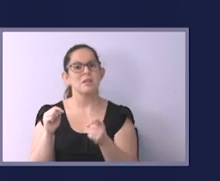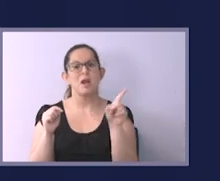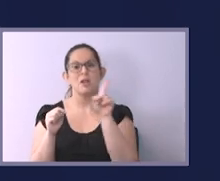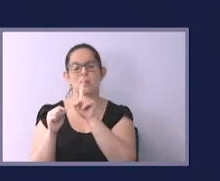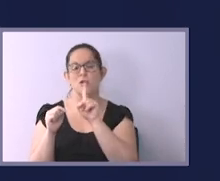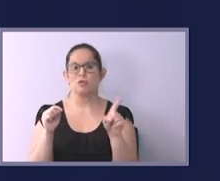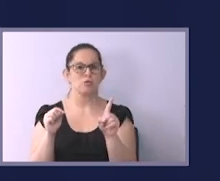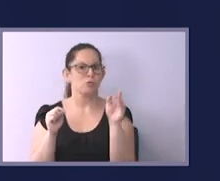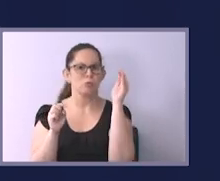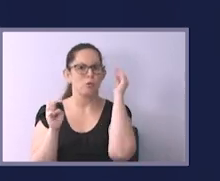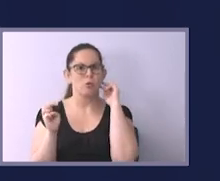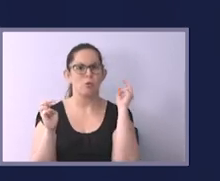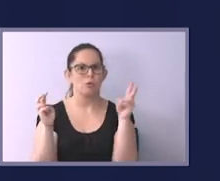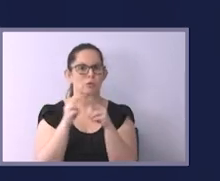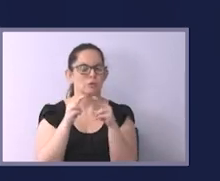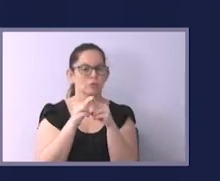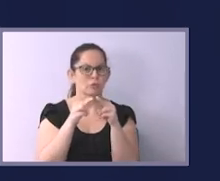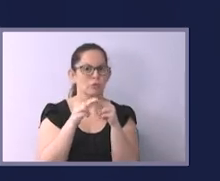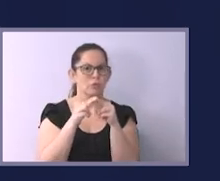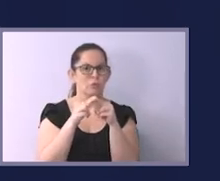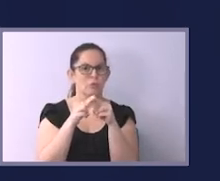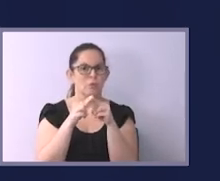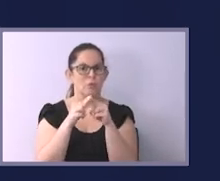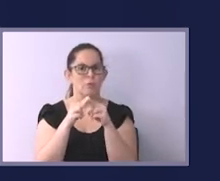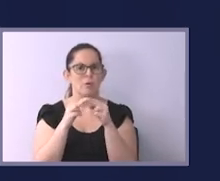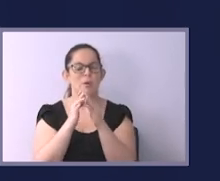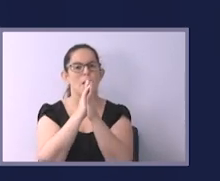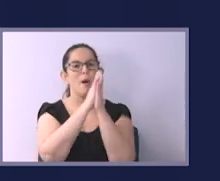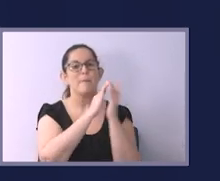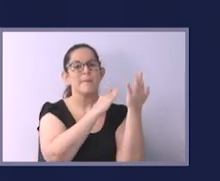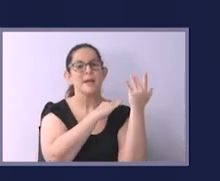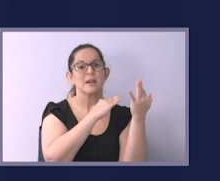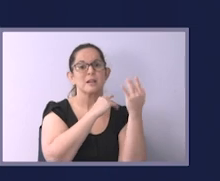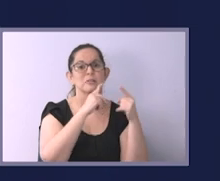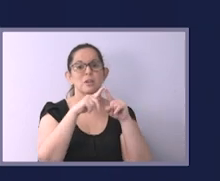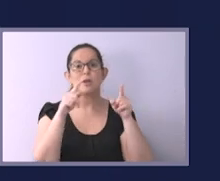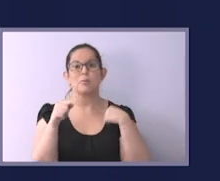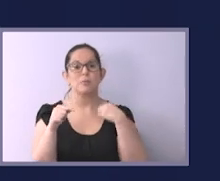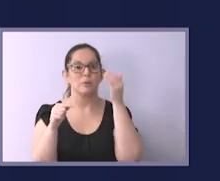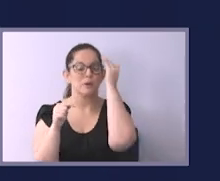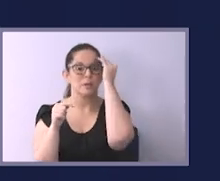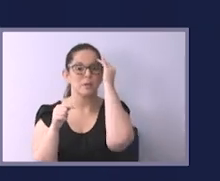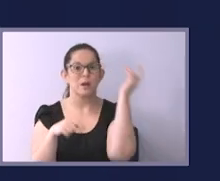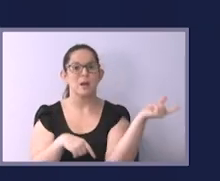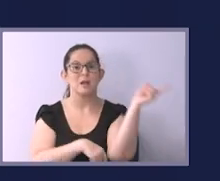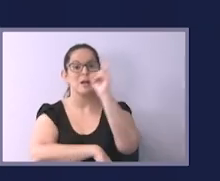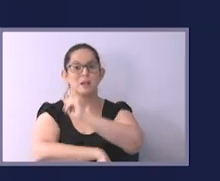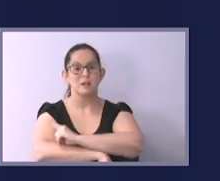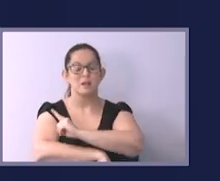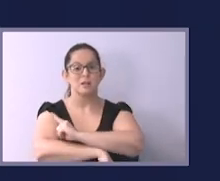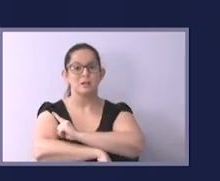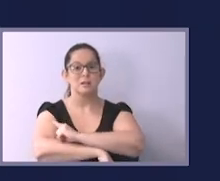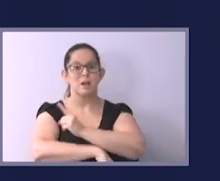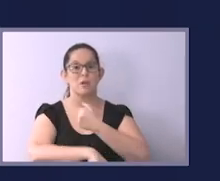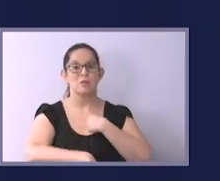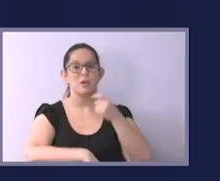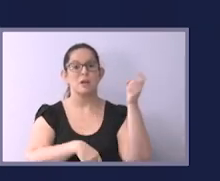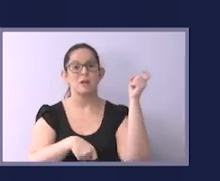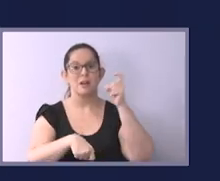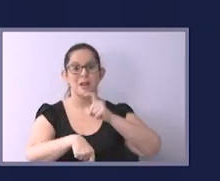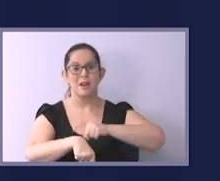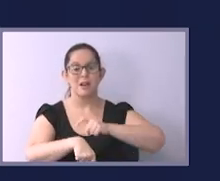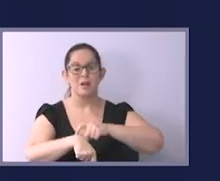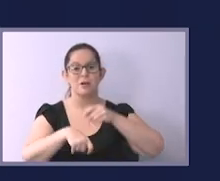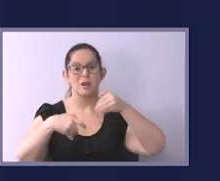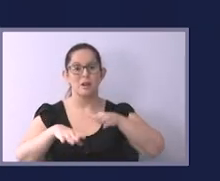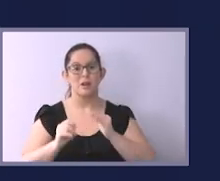os conozco. Versículo 13: velad pues, porque no sabéis el día ni la hora en